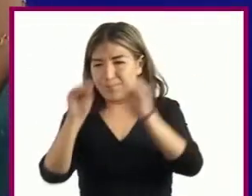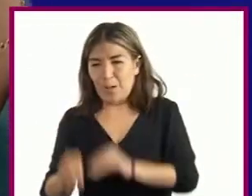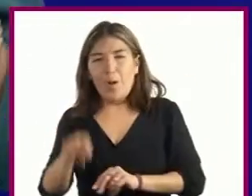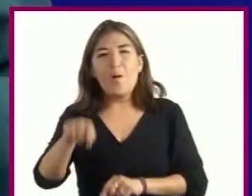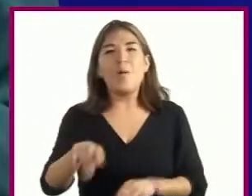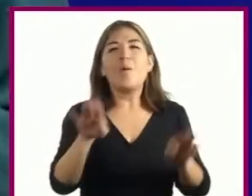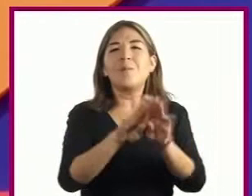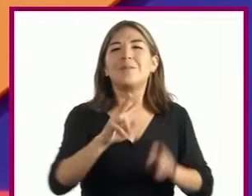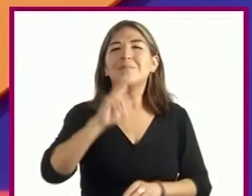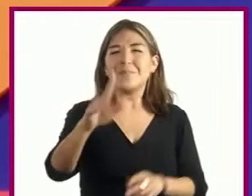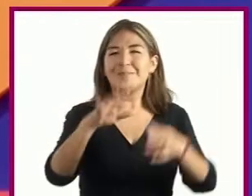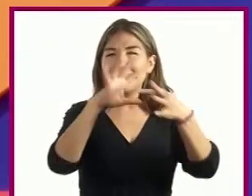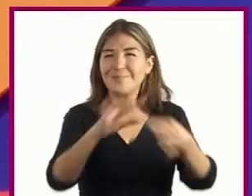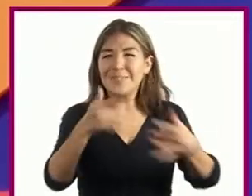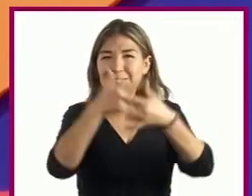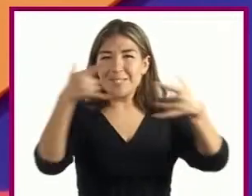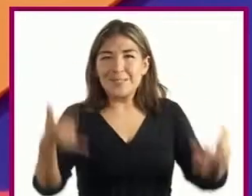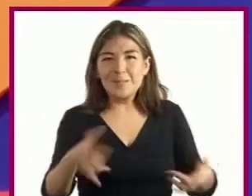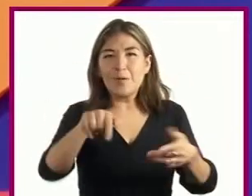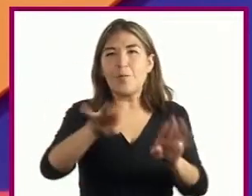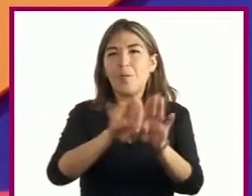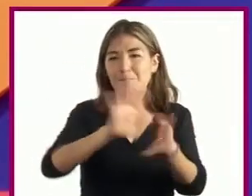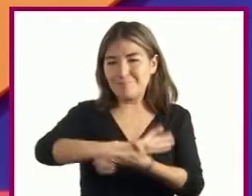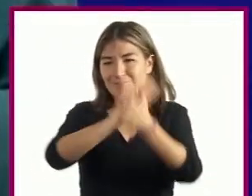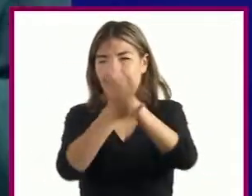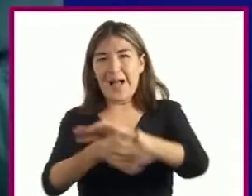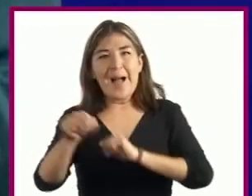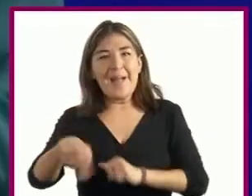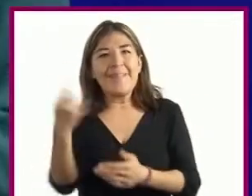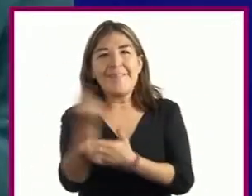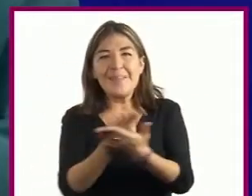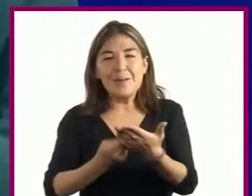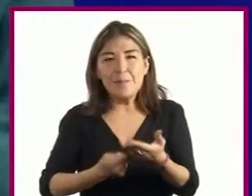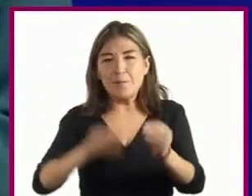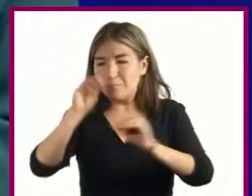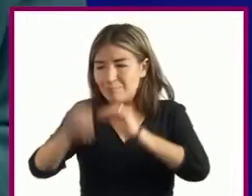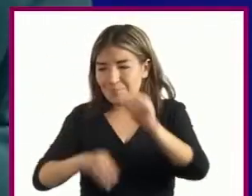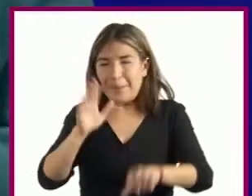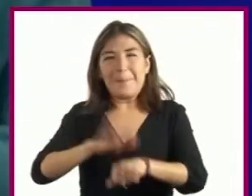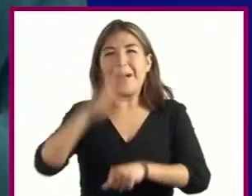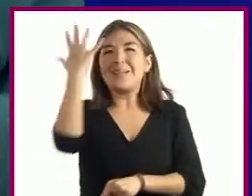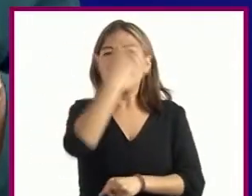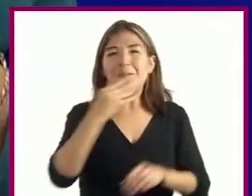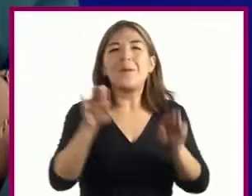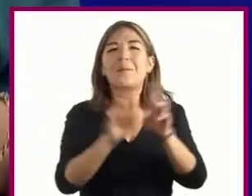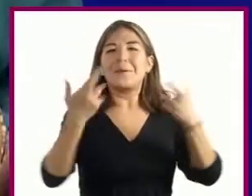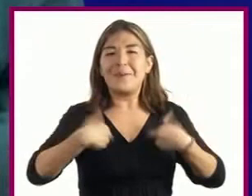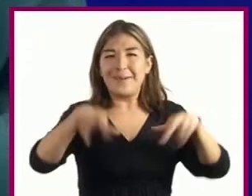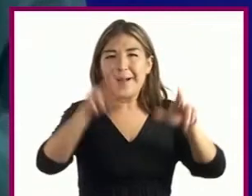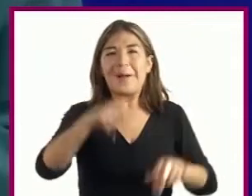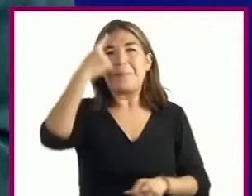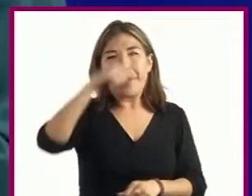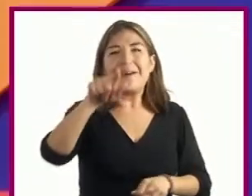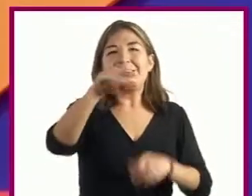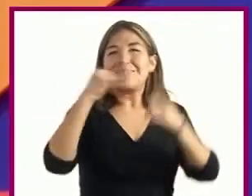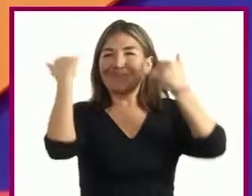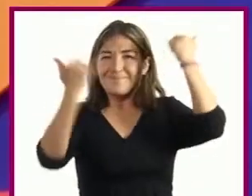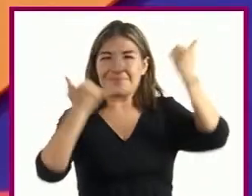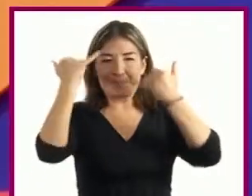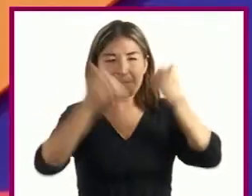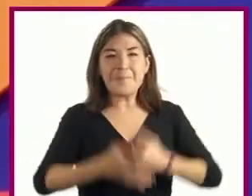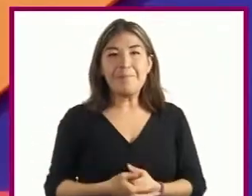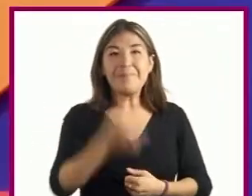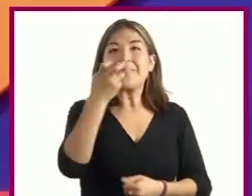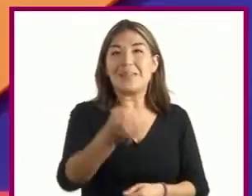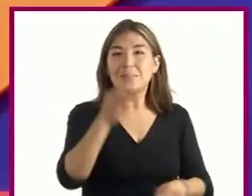adaptar una narración de esas a una historieta y desean elegir los espacios más representativos para recrearlos.